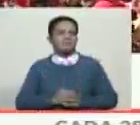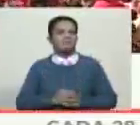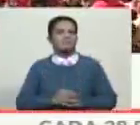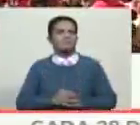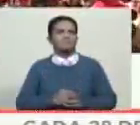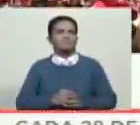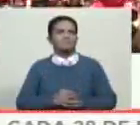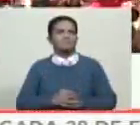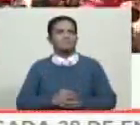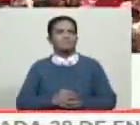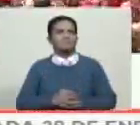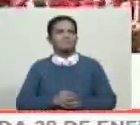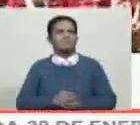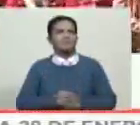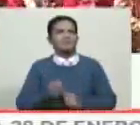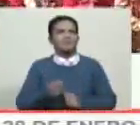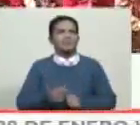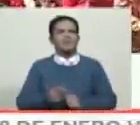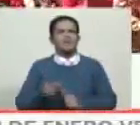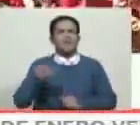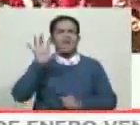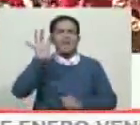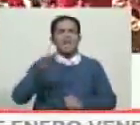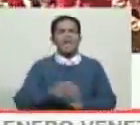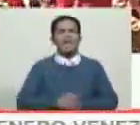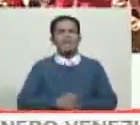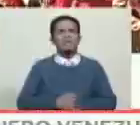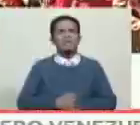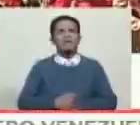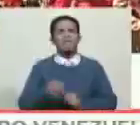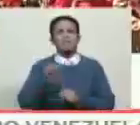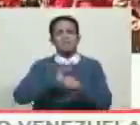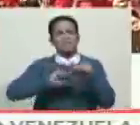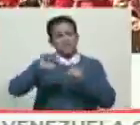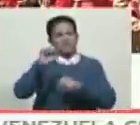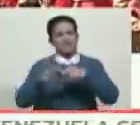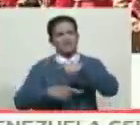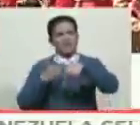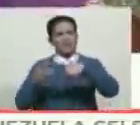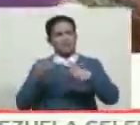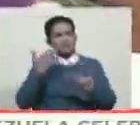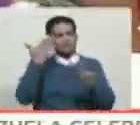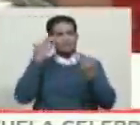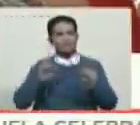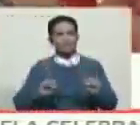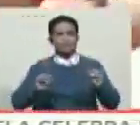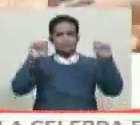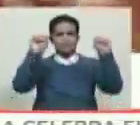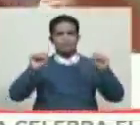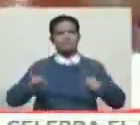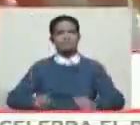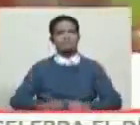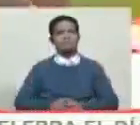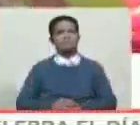¡Alerta a la patria toda! ¡Alerta en defensa de nuestra revolución! ¡En defensa de la constitución!